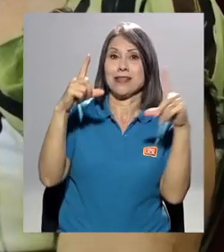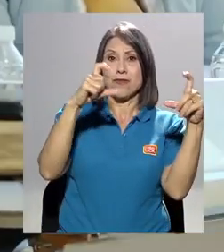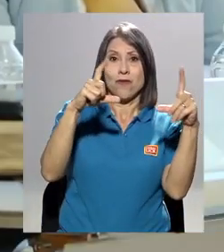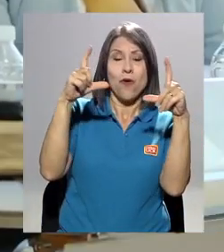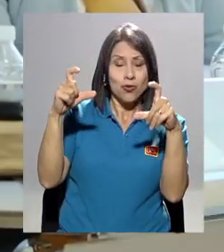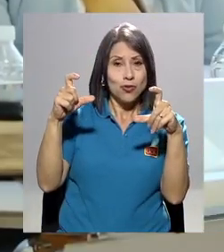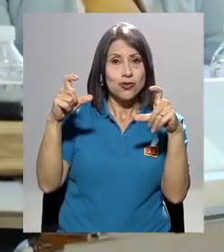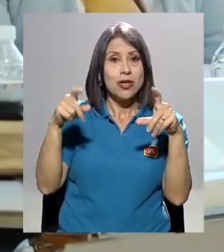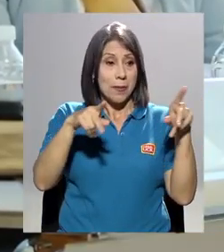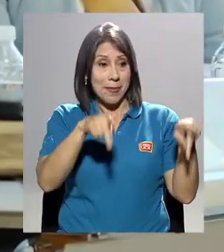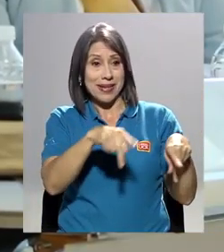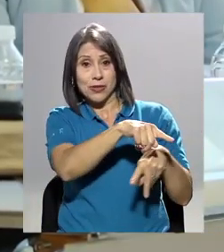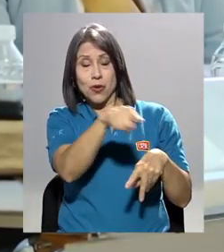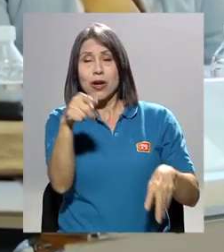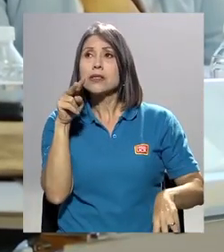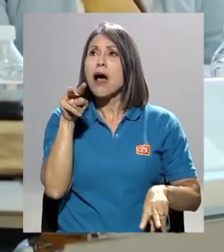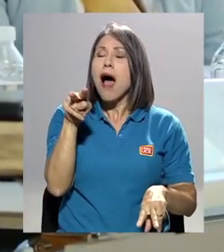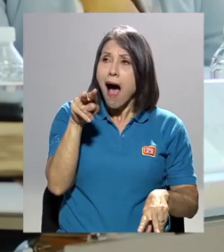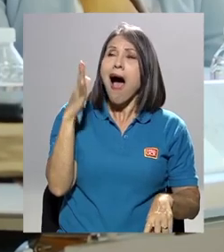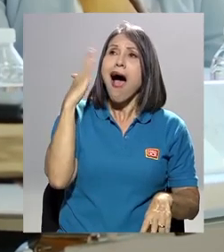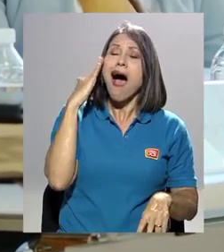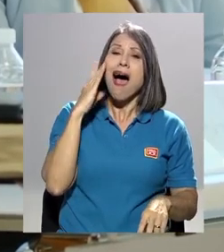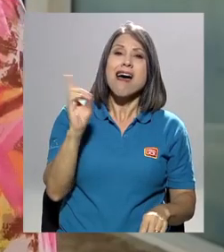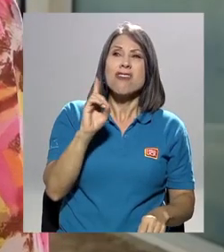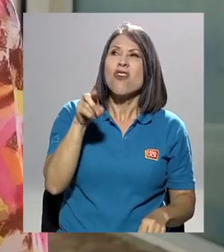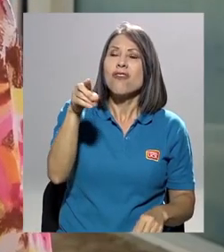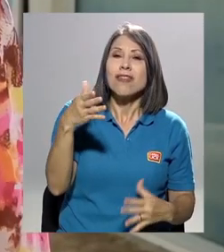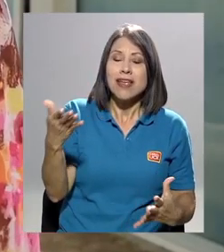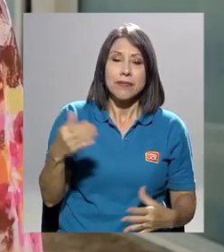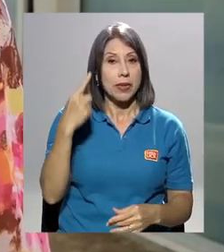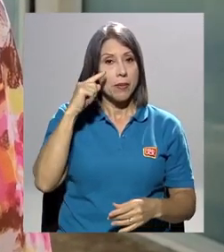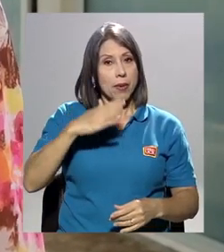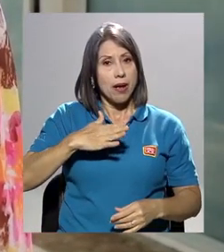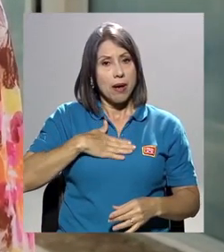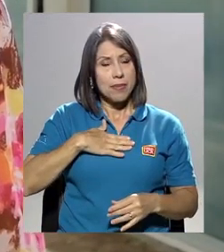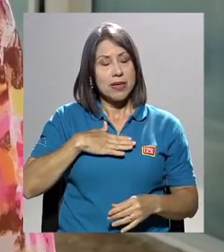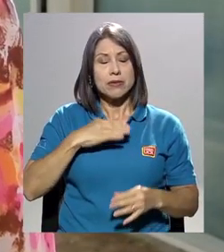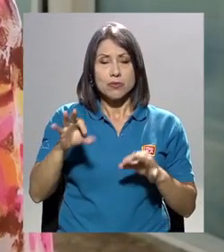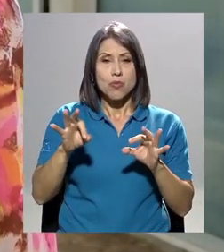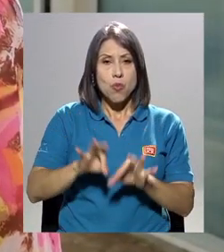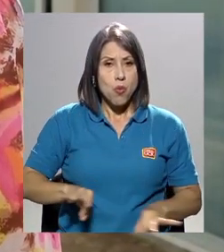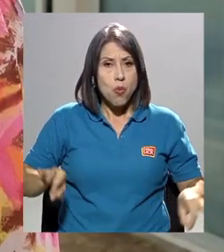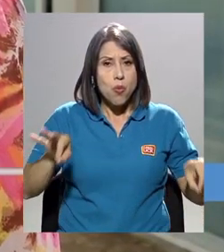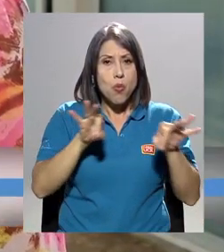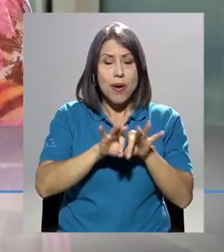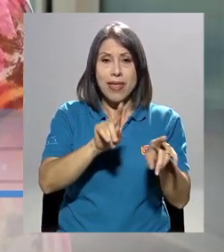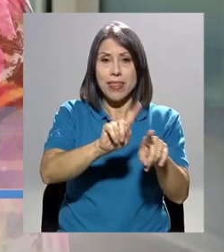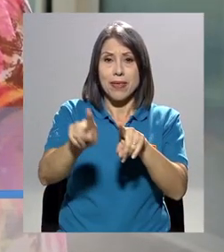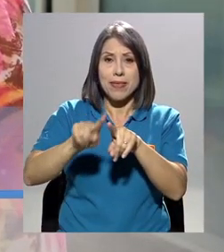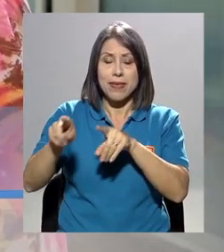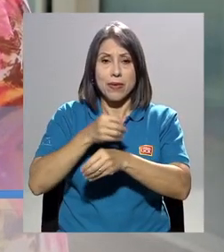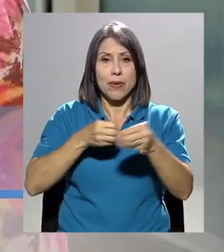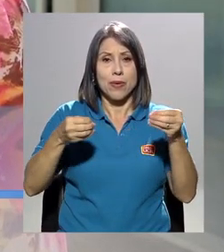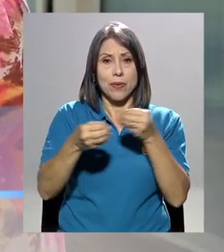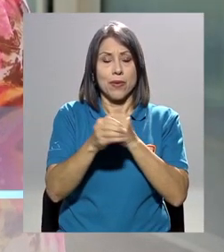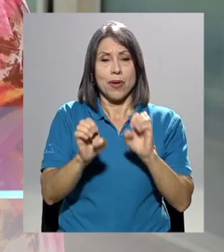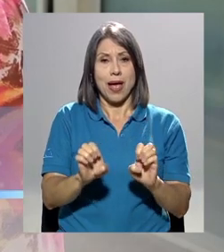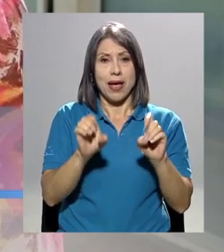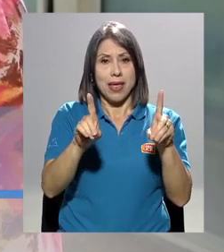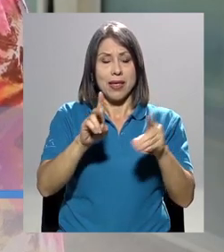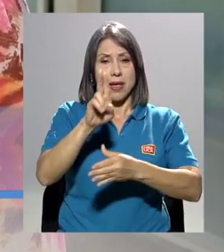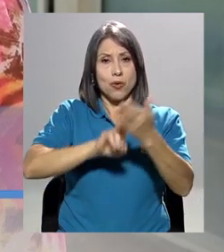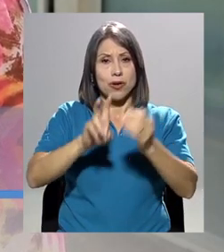el público asistente. Para mí realmente es muy importante que las distintas unidades académicas de la Universidad de